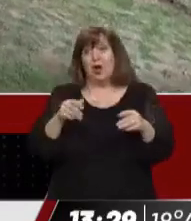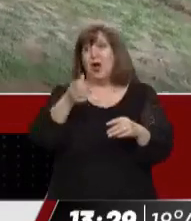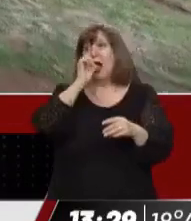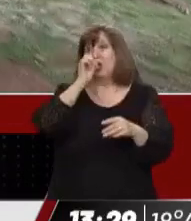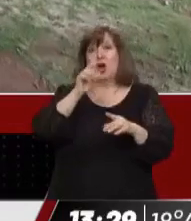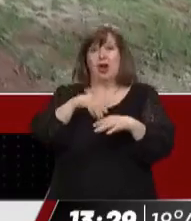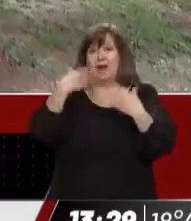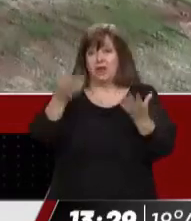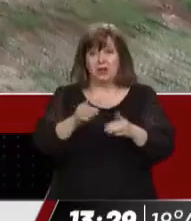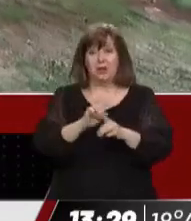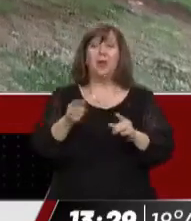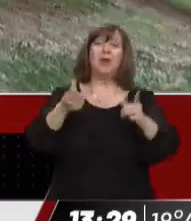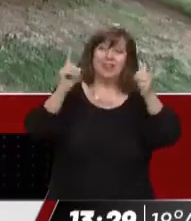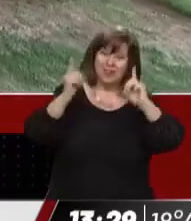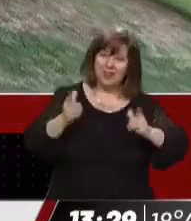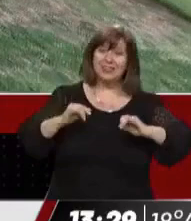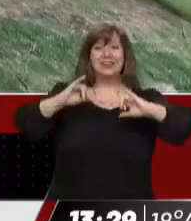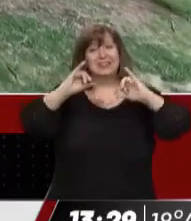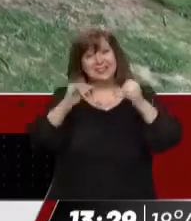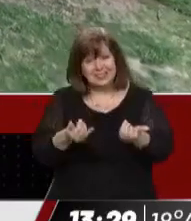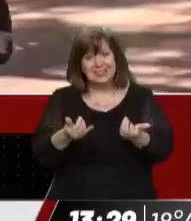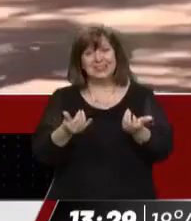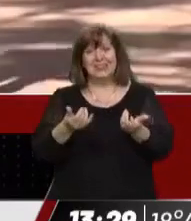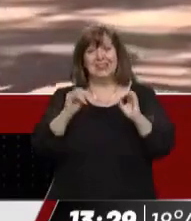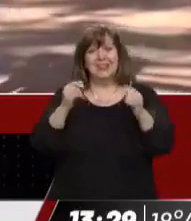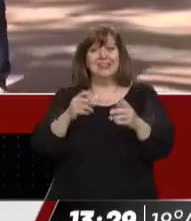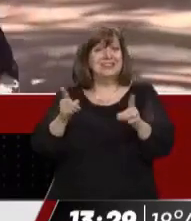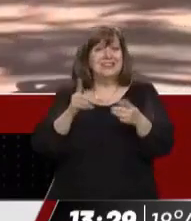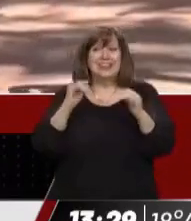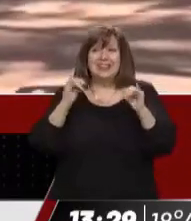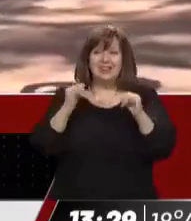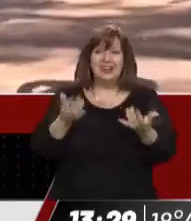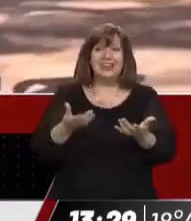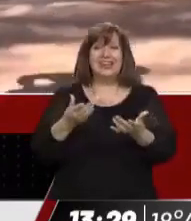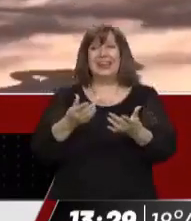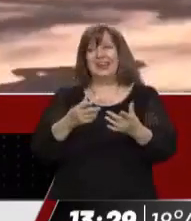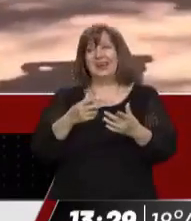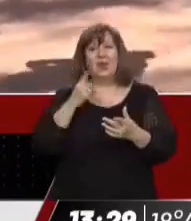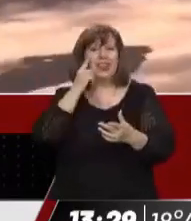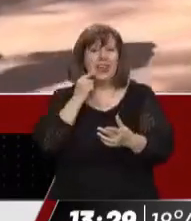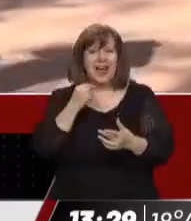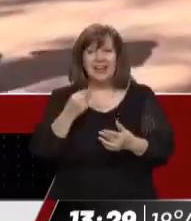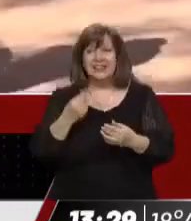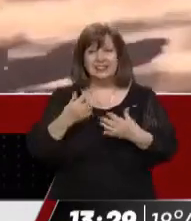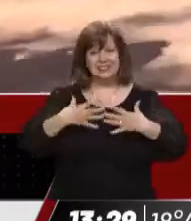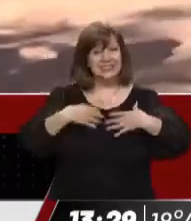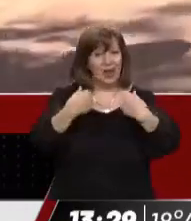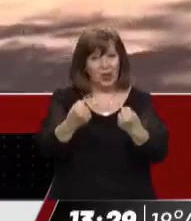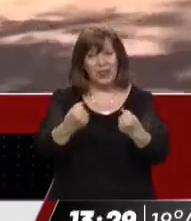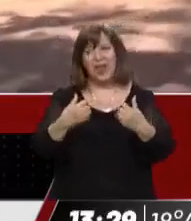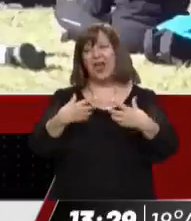tomar alcohol divertirselo con lo que ha hecho toda la vida lo que hemos hecho todo toda la vida tratar de divertirnos lo mejor y más sanamente posible